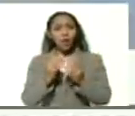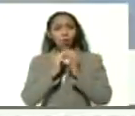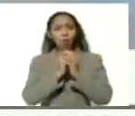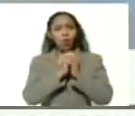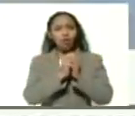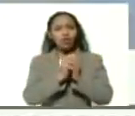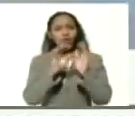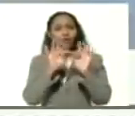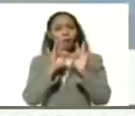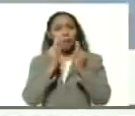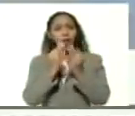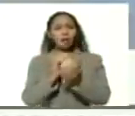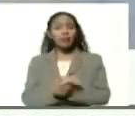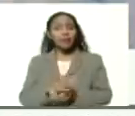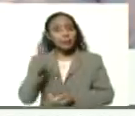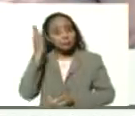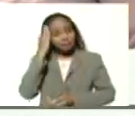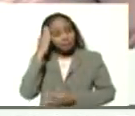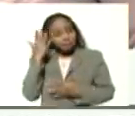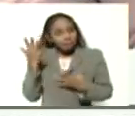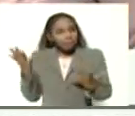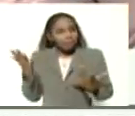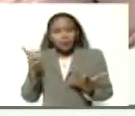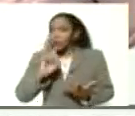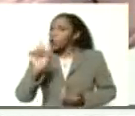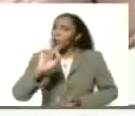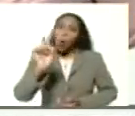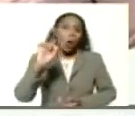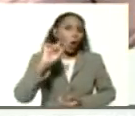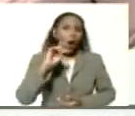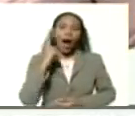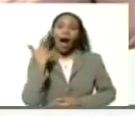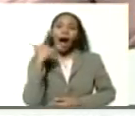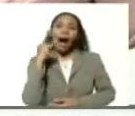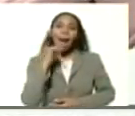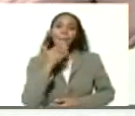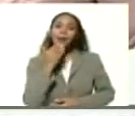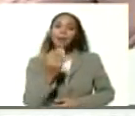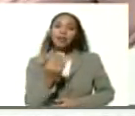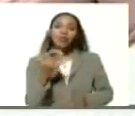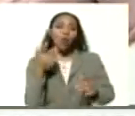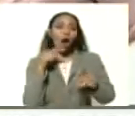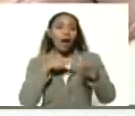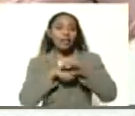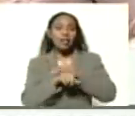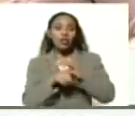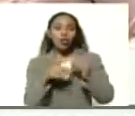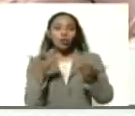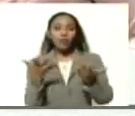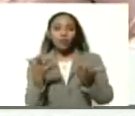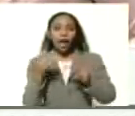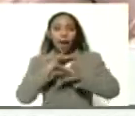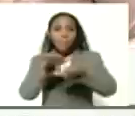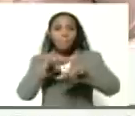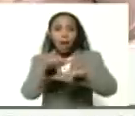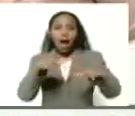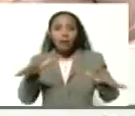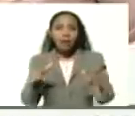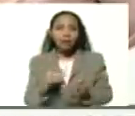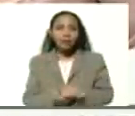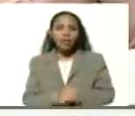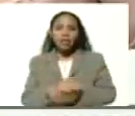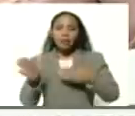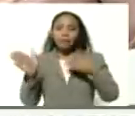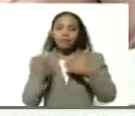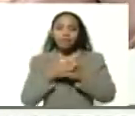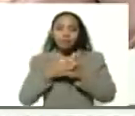familia. Sabemos que no está permitido el acceso a las playas, están